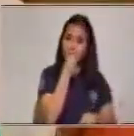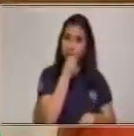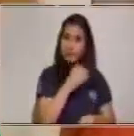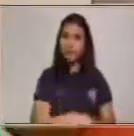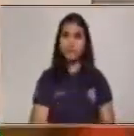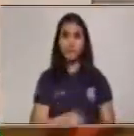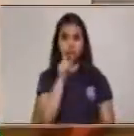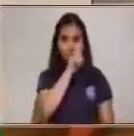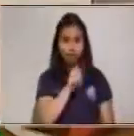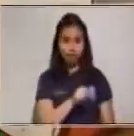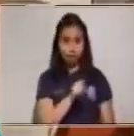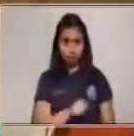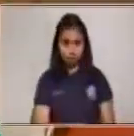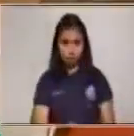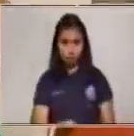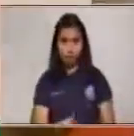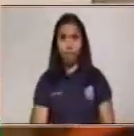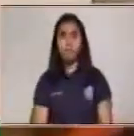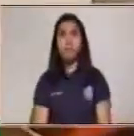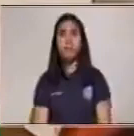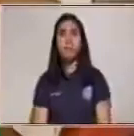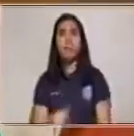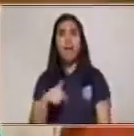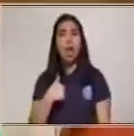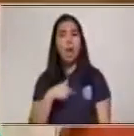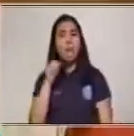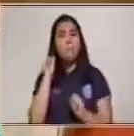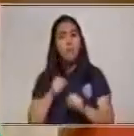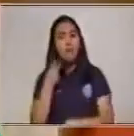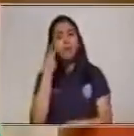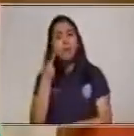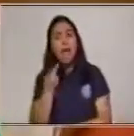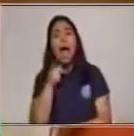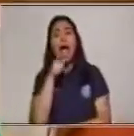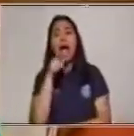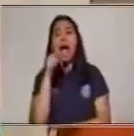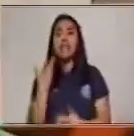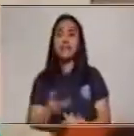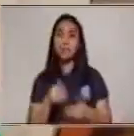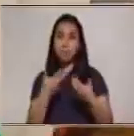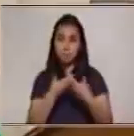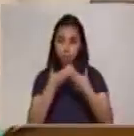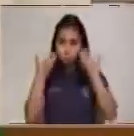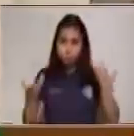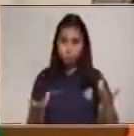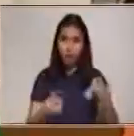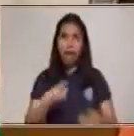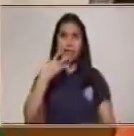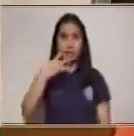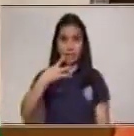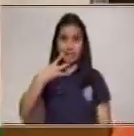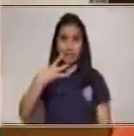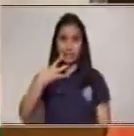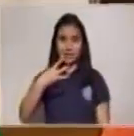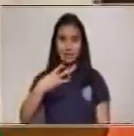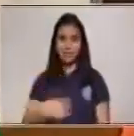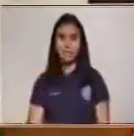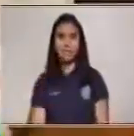clasifican en 3. Los herbívoros, los carnívoros y